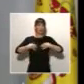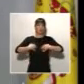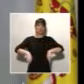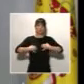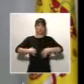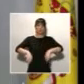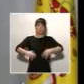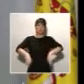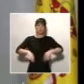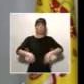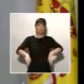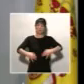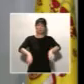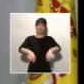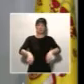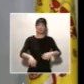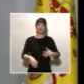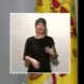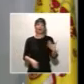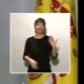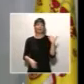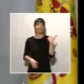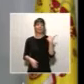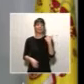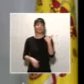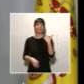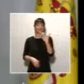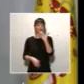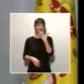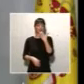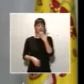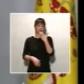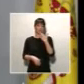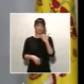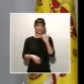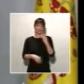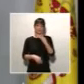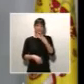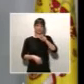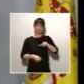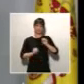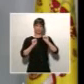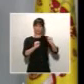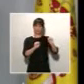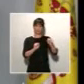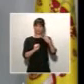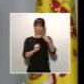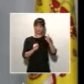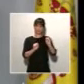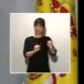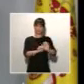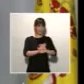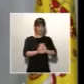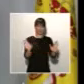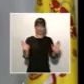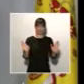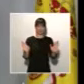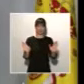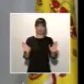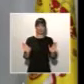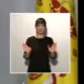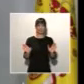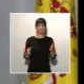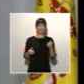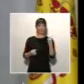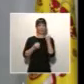O sea, ayer solamente se inadmitieron 300 personas y se registraron unos 6.000 vehículos.